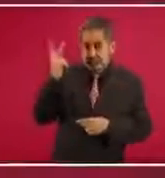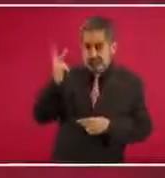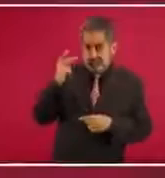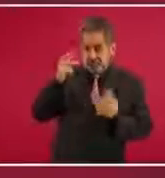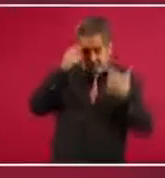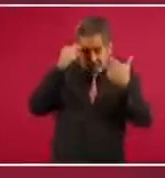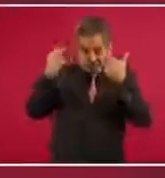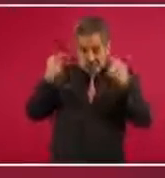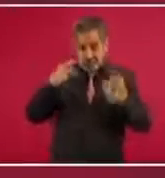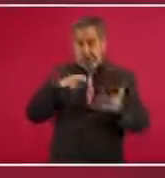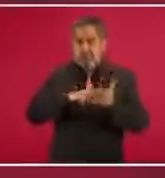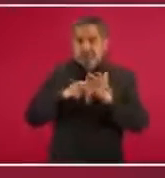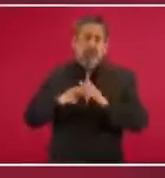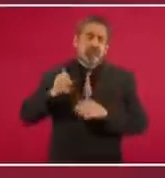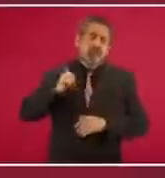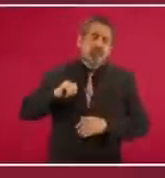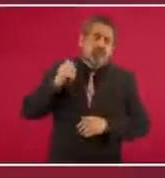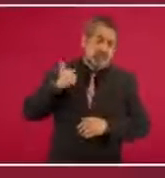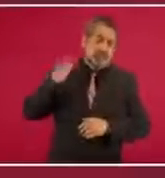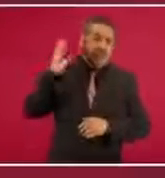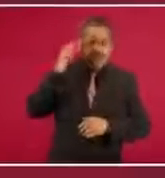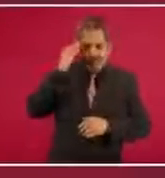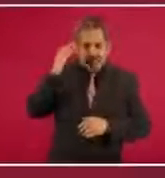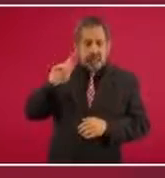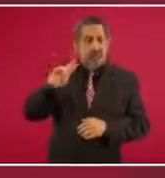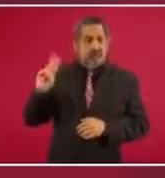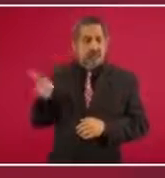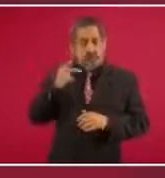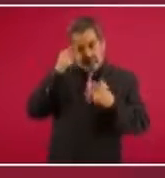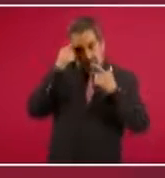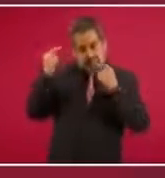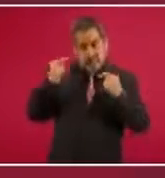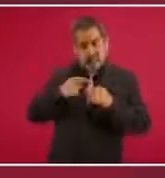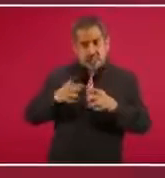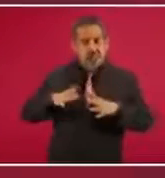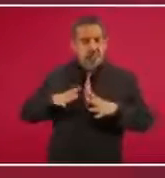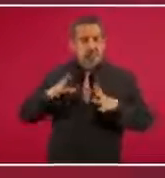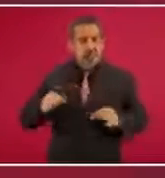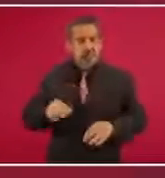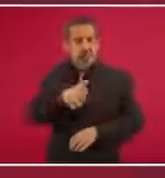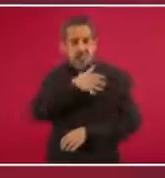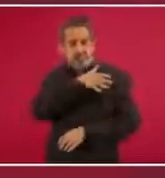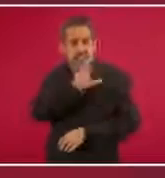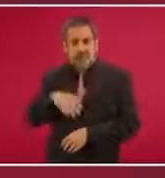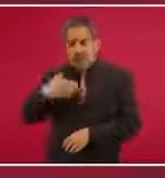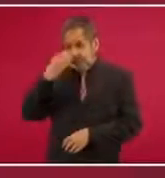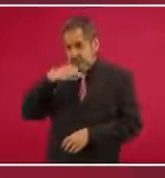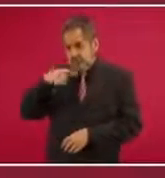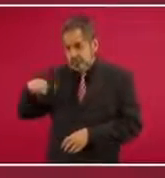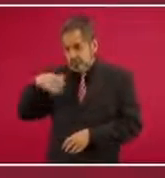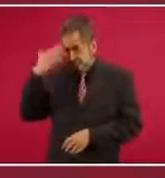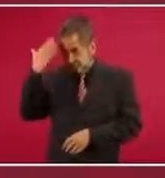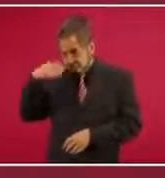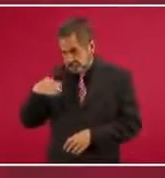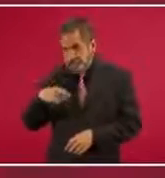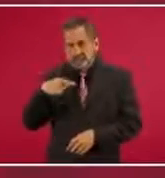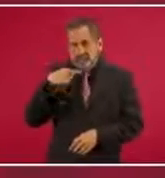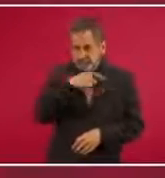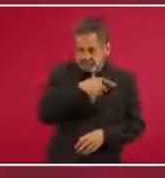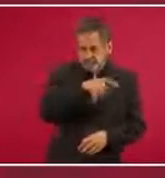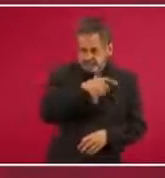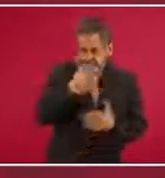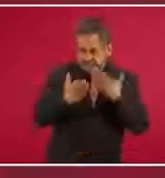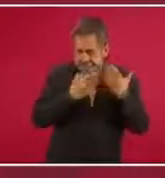ingeniero de las primeras generaciones politécnico los fundos jardines como todos sabemos bueno